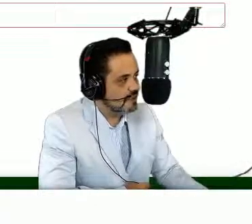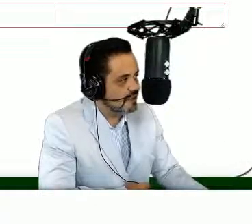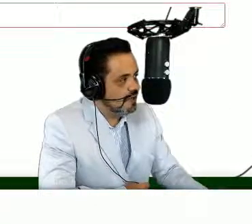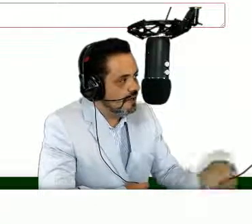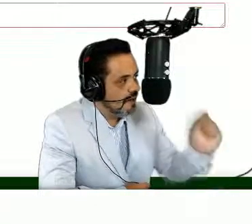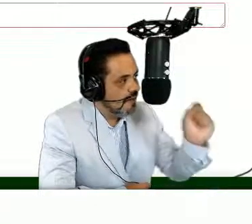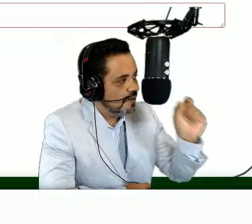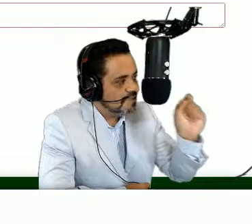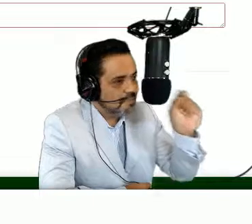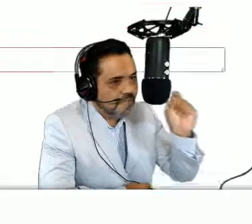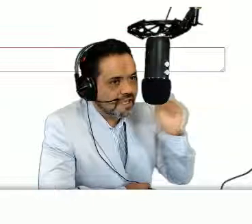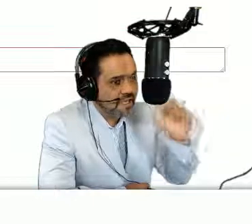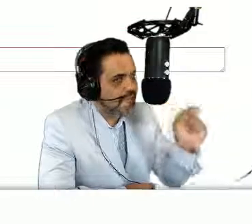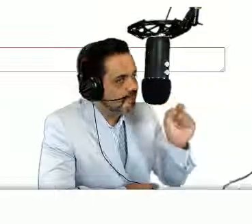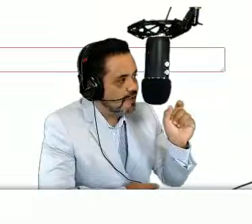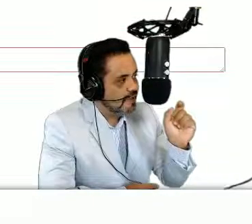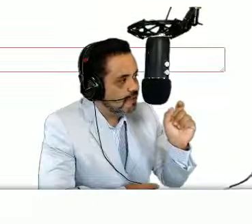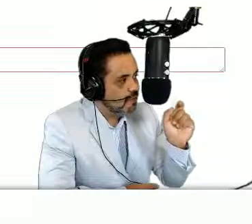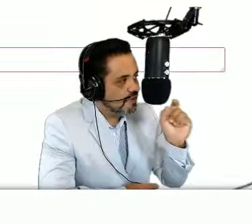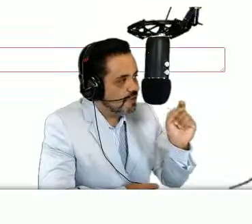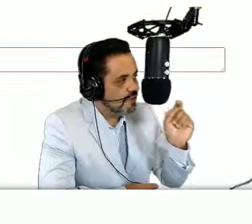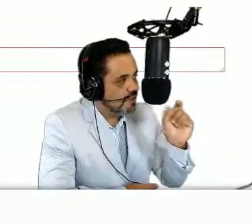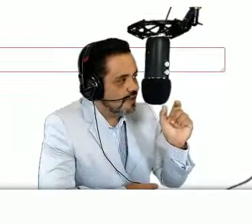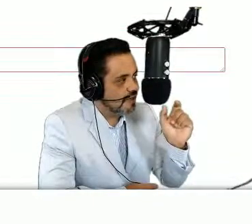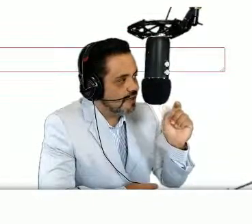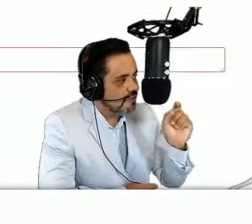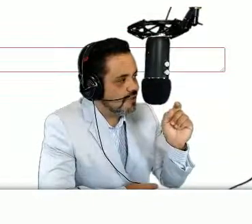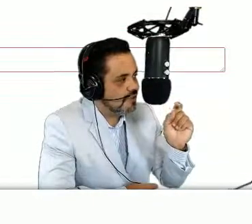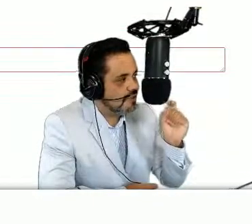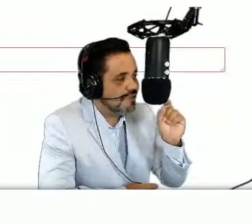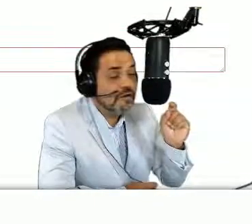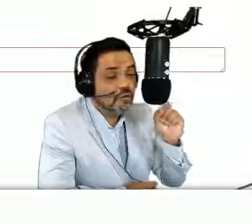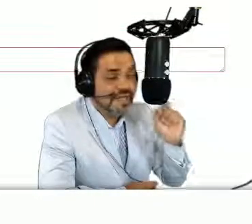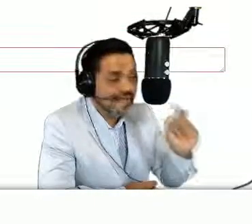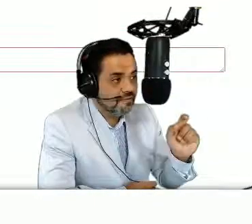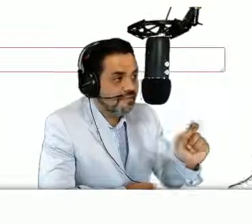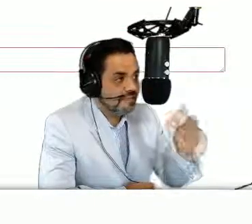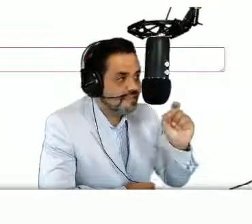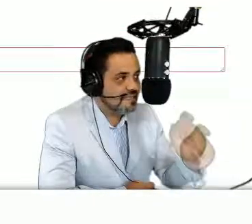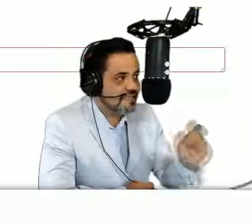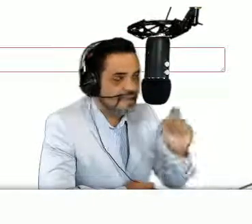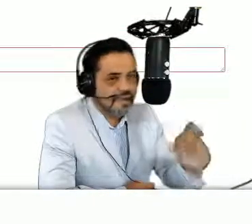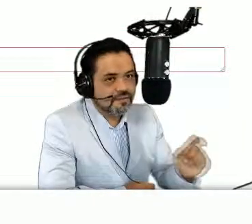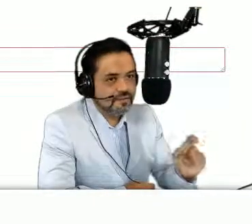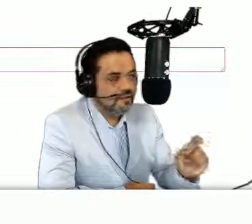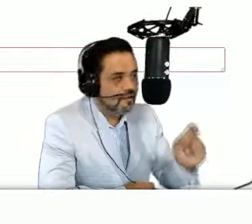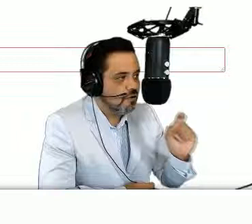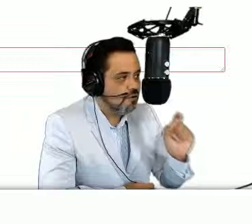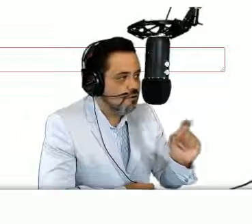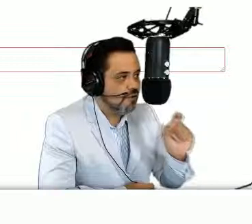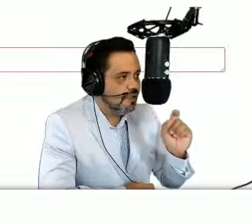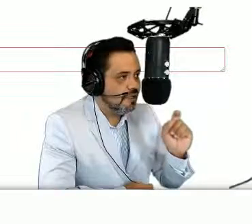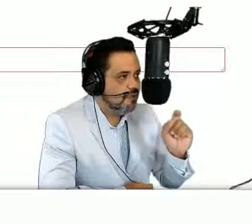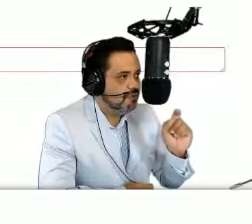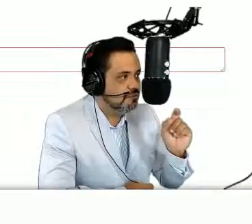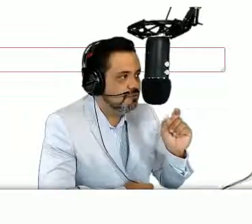esta página, aparece un pequeño cuadrito anaranjado que dice, ten cuidado, estás navegando